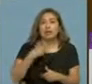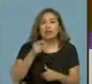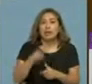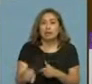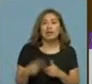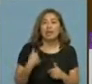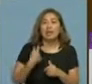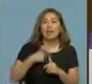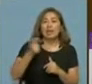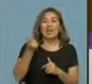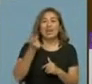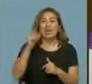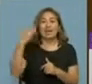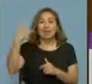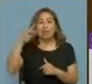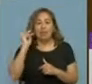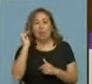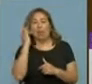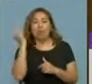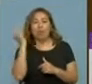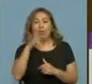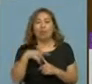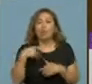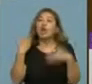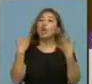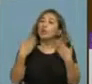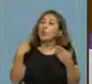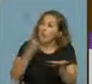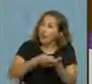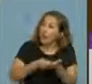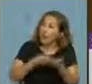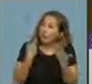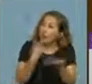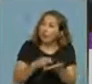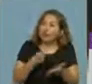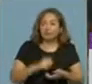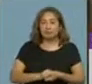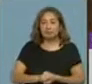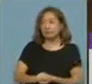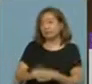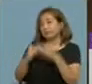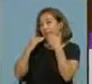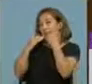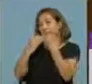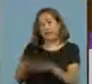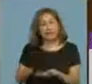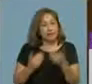no se hagan los distraídos, que los que puedan pagar, paguen. Muchas gracias. No, al contrario.